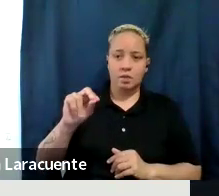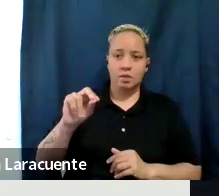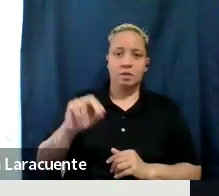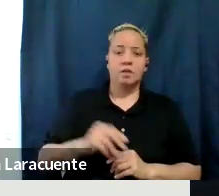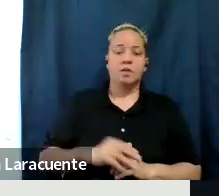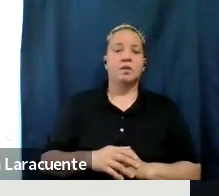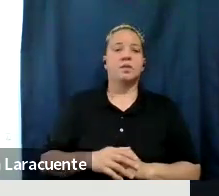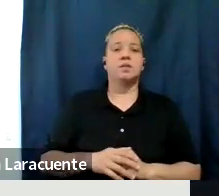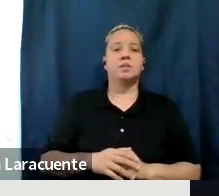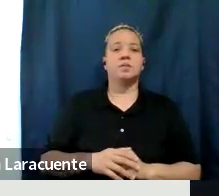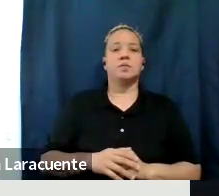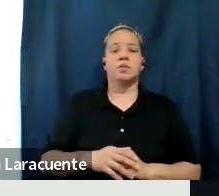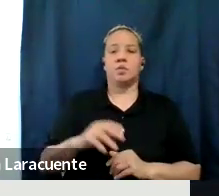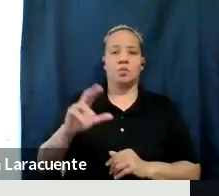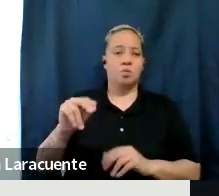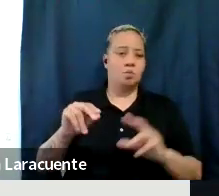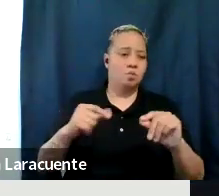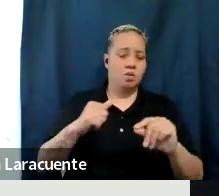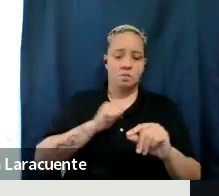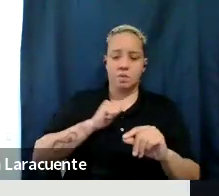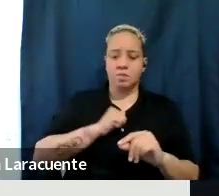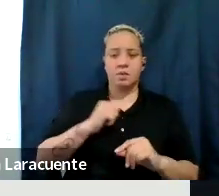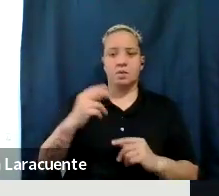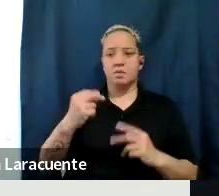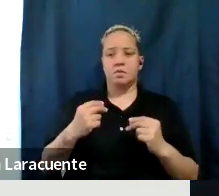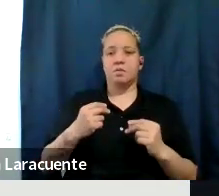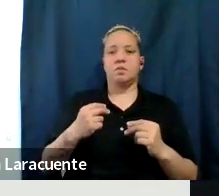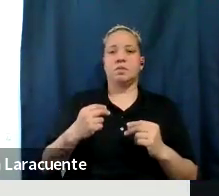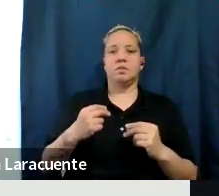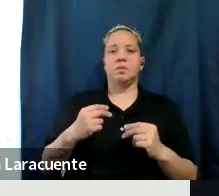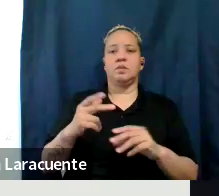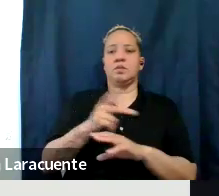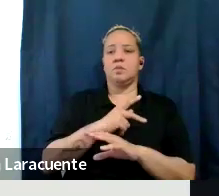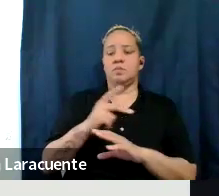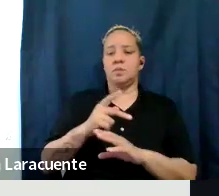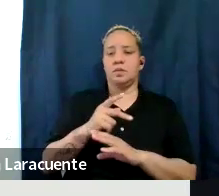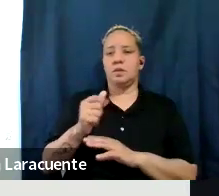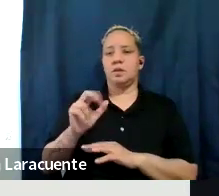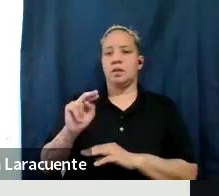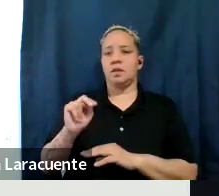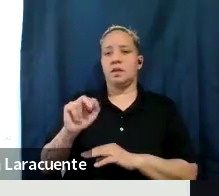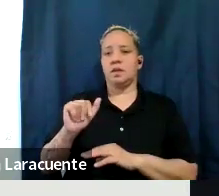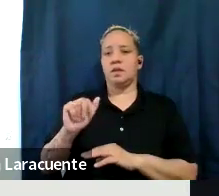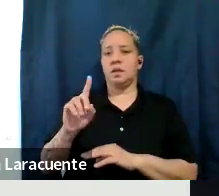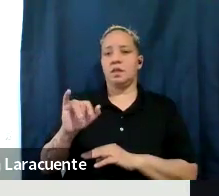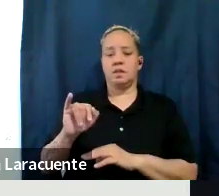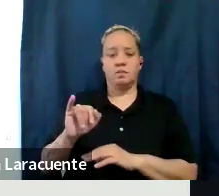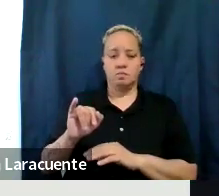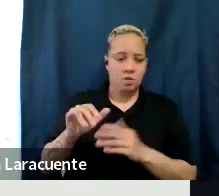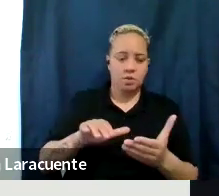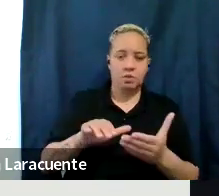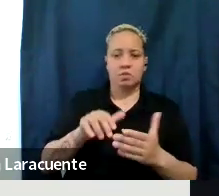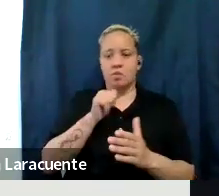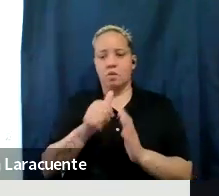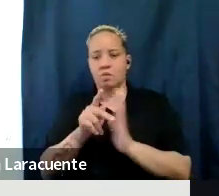que no a todos y a mí, que el cárdeno poeta granadí no ha muerto, es decir, que no lo han matado,